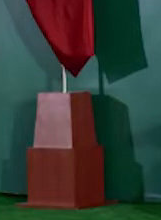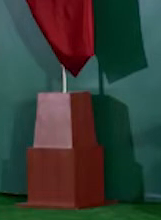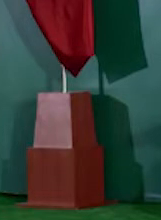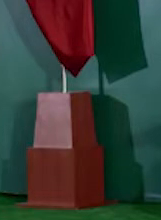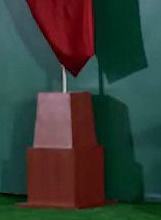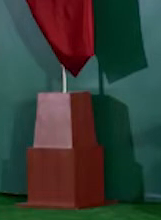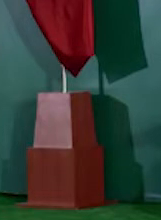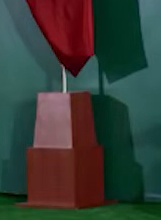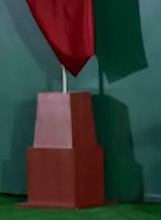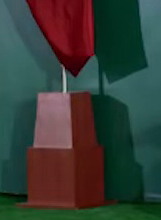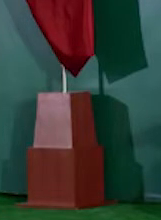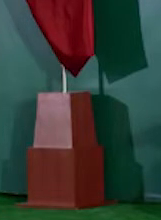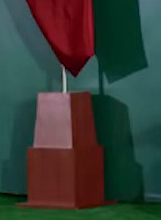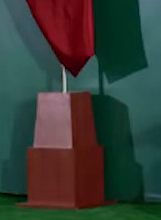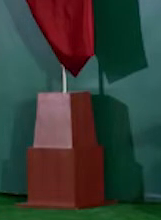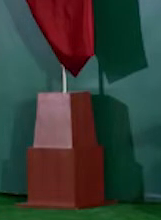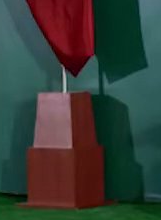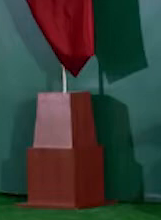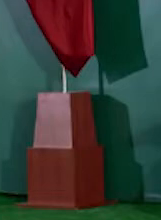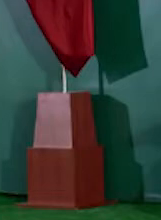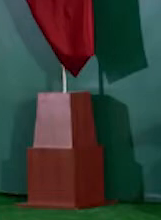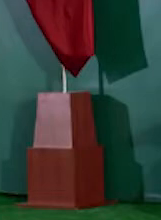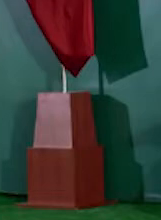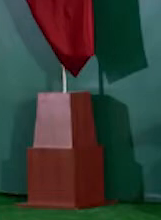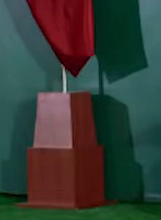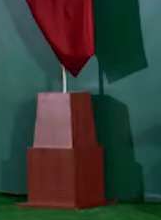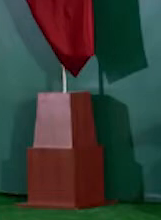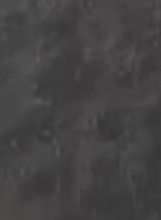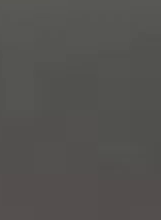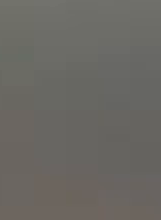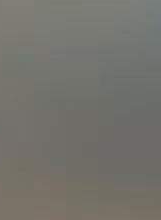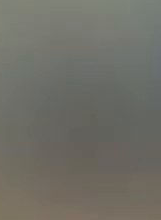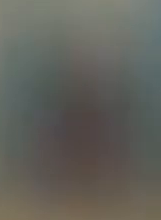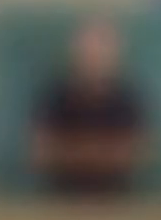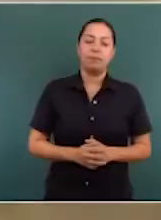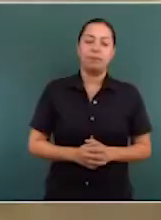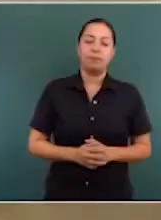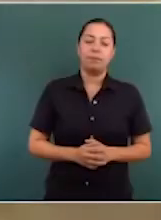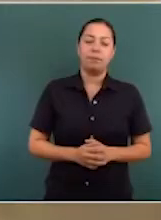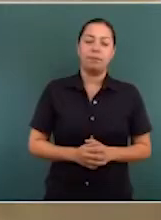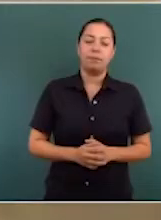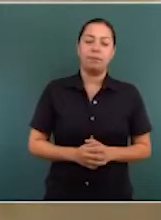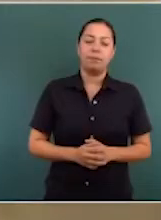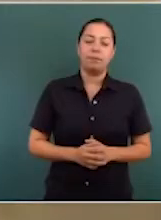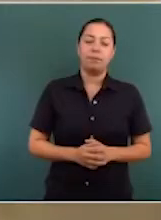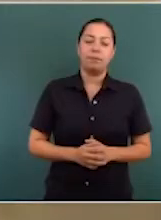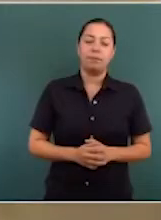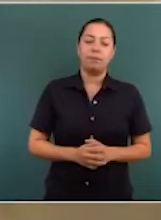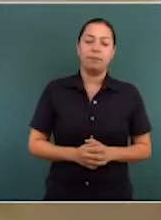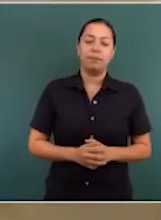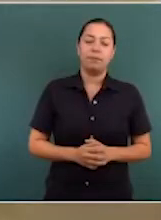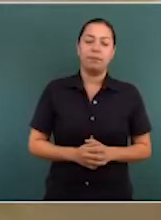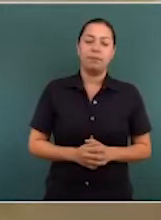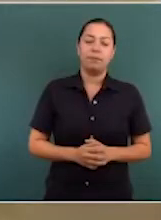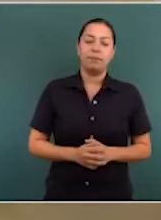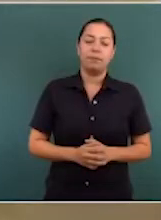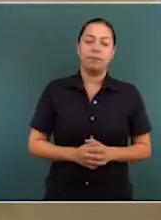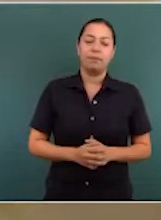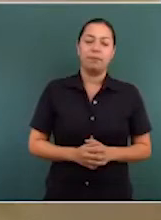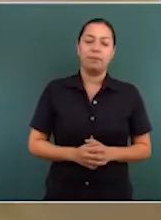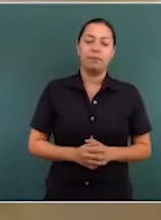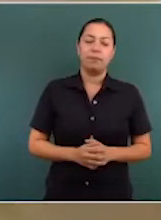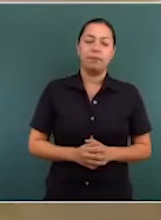sector agropecuario prevalece una polémica sobre el por qué se atiende más a un tipo de productor que a otro, y aclaró que